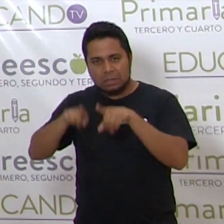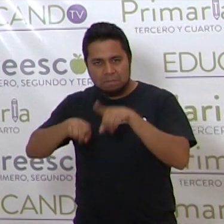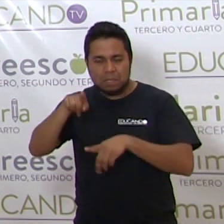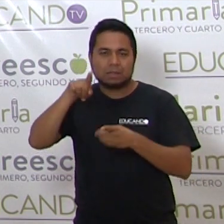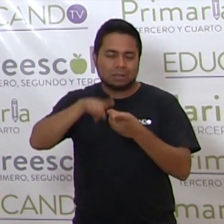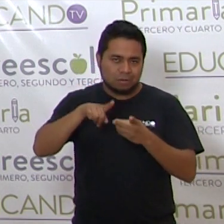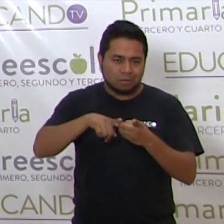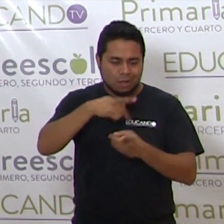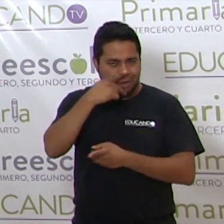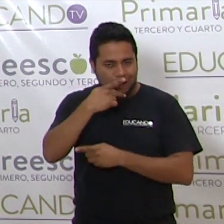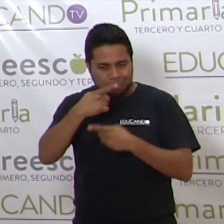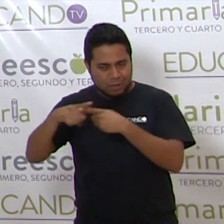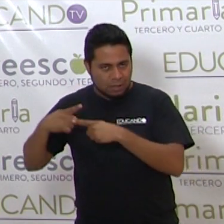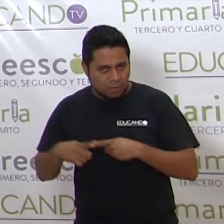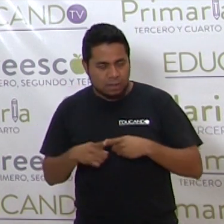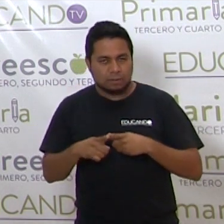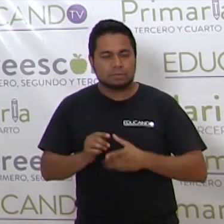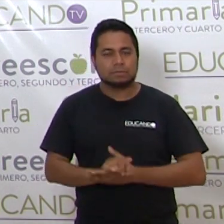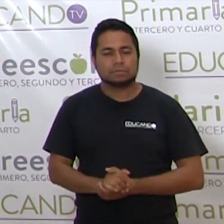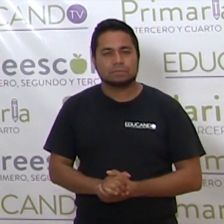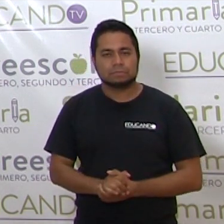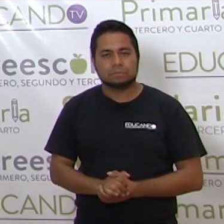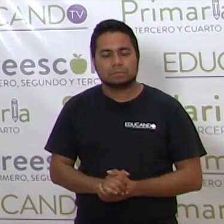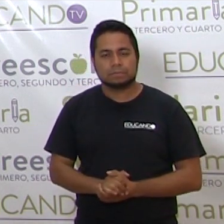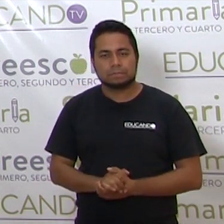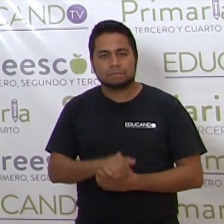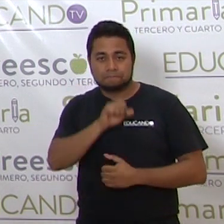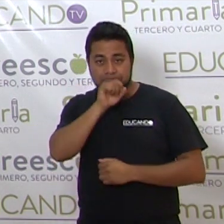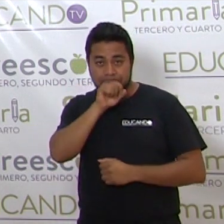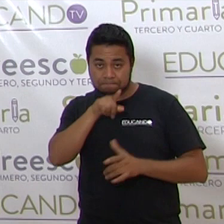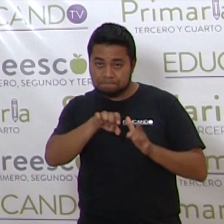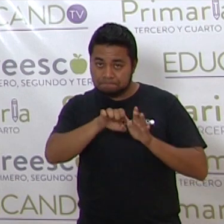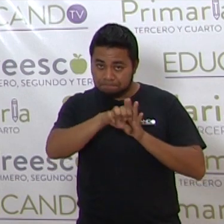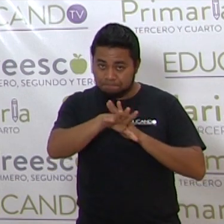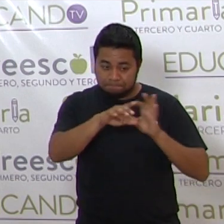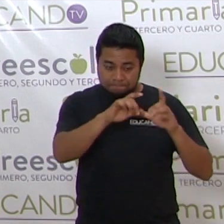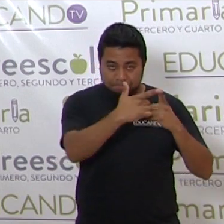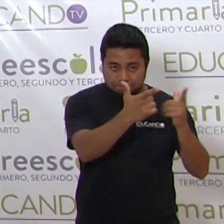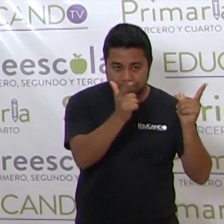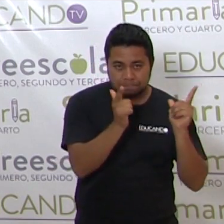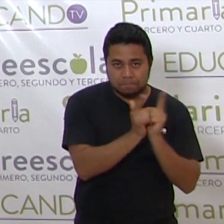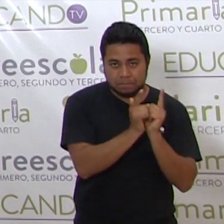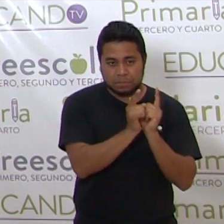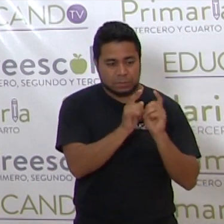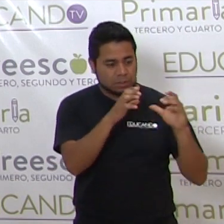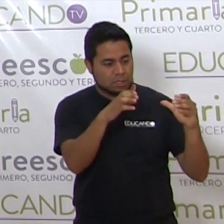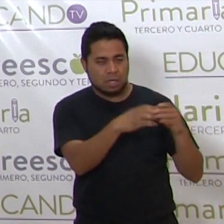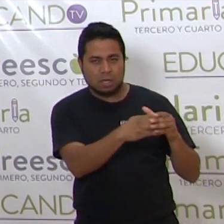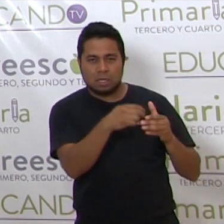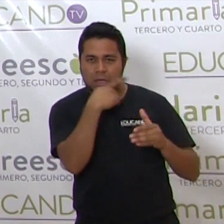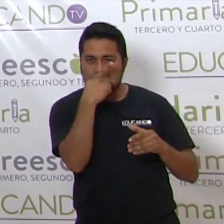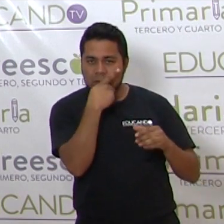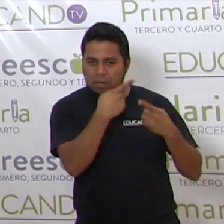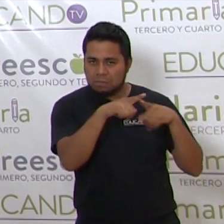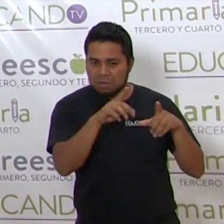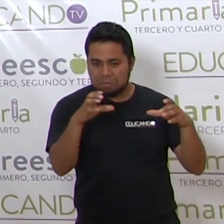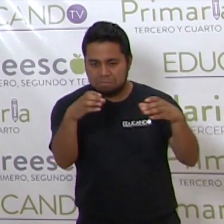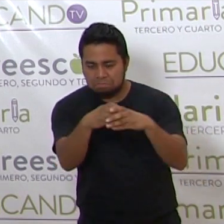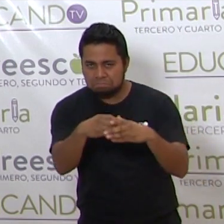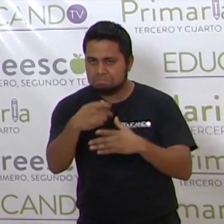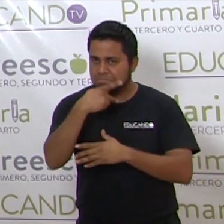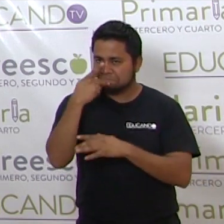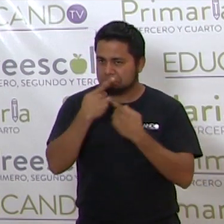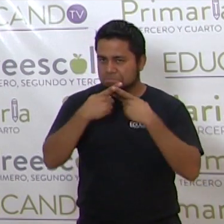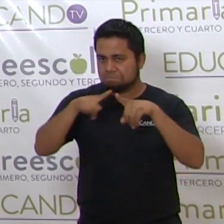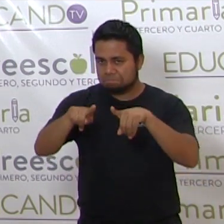fue la pertenencia a diferentes grupos sociales también vimos